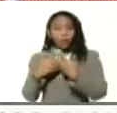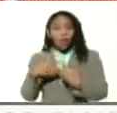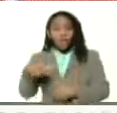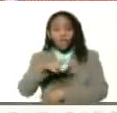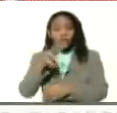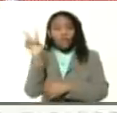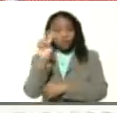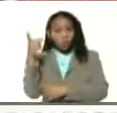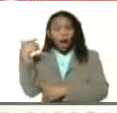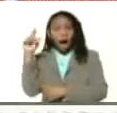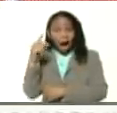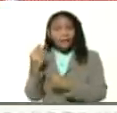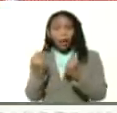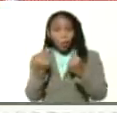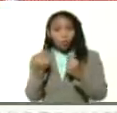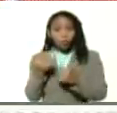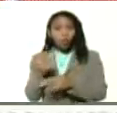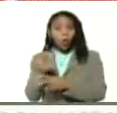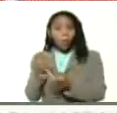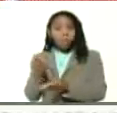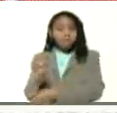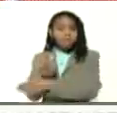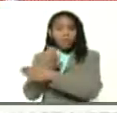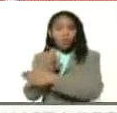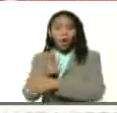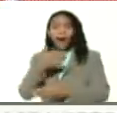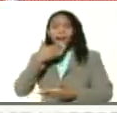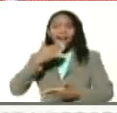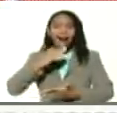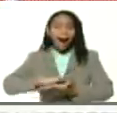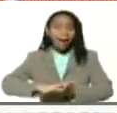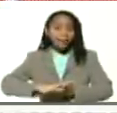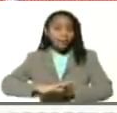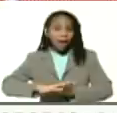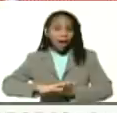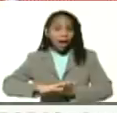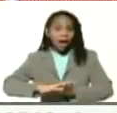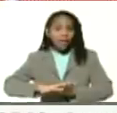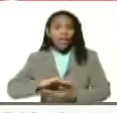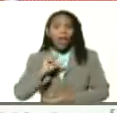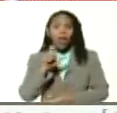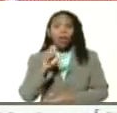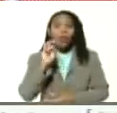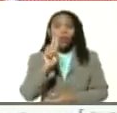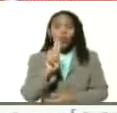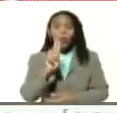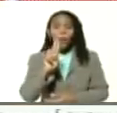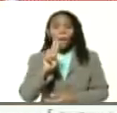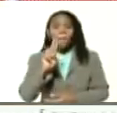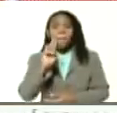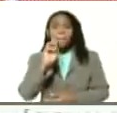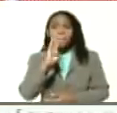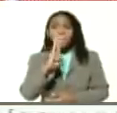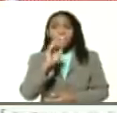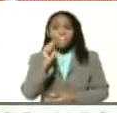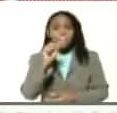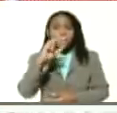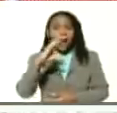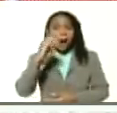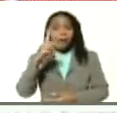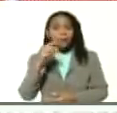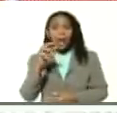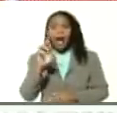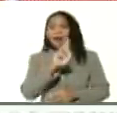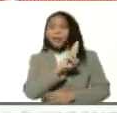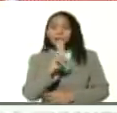tiene recursos bloqueados. Envía carta al Banco de Lubac, de la República Francesa.